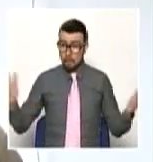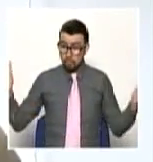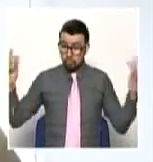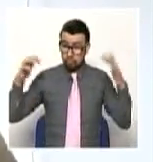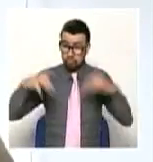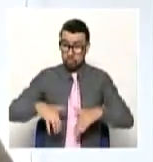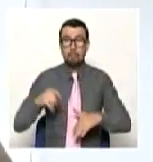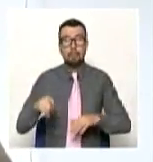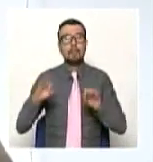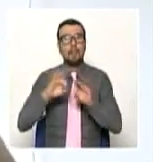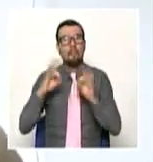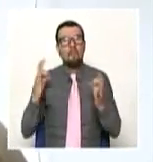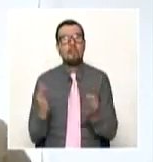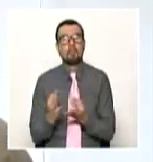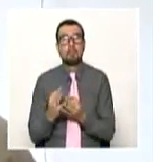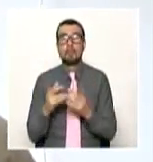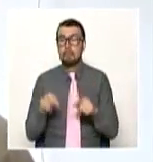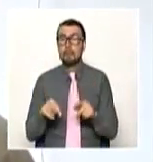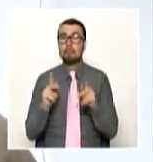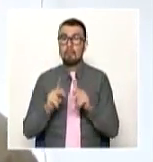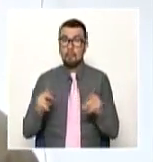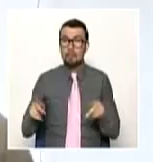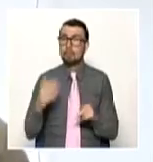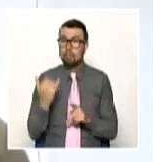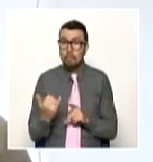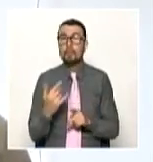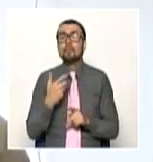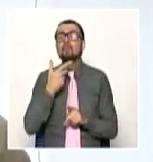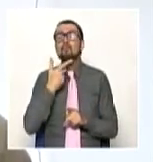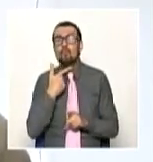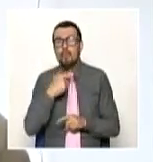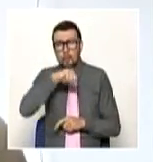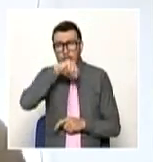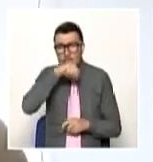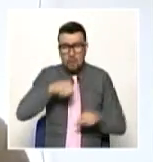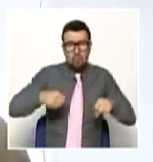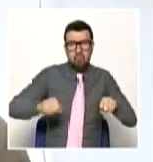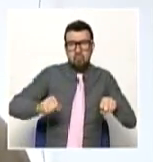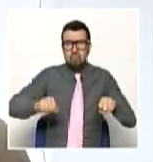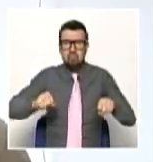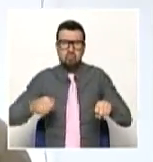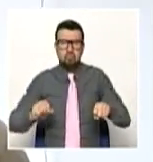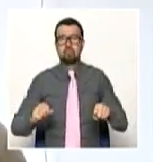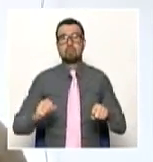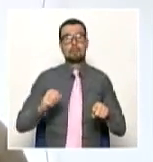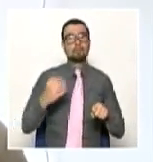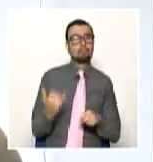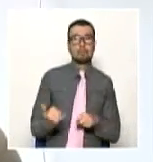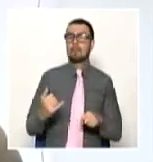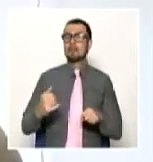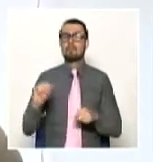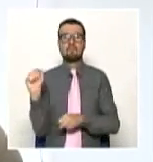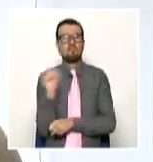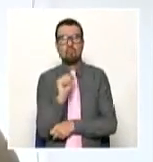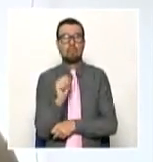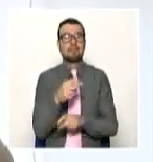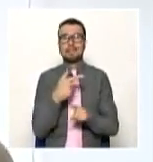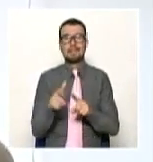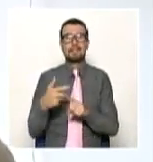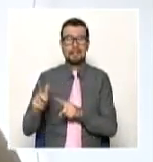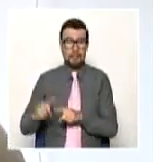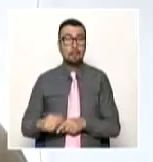y personas amantes de los deportes a motor, todoterreno, 4x4, motos, cuatrimotos